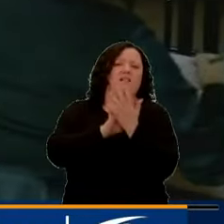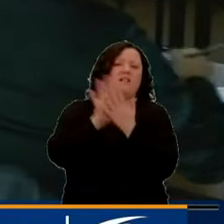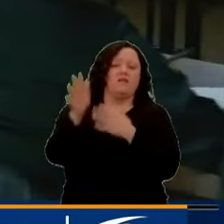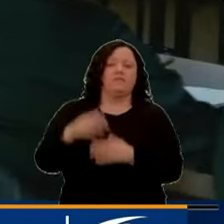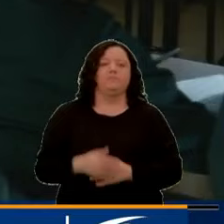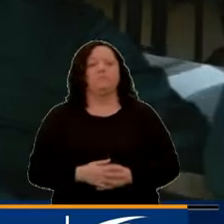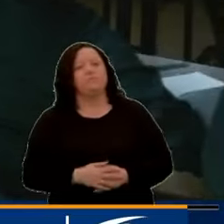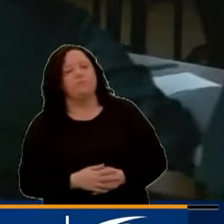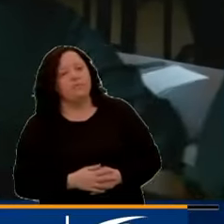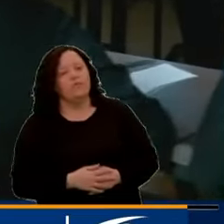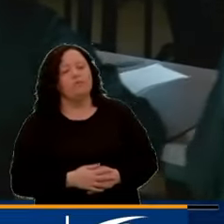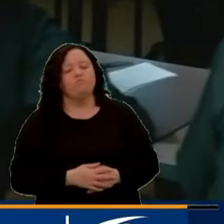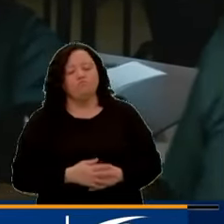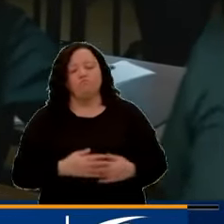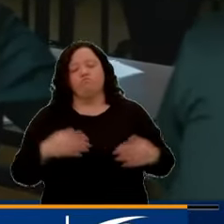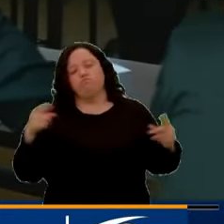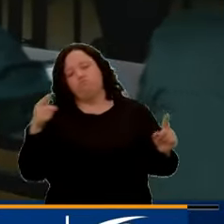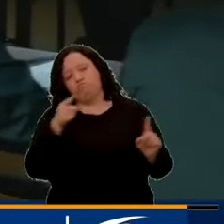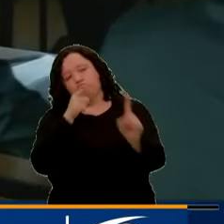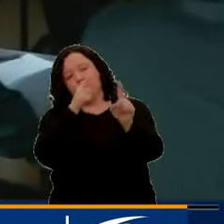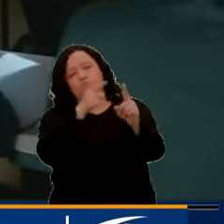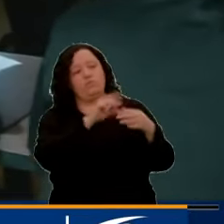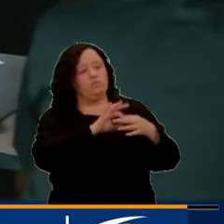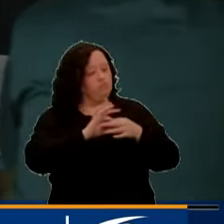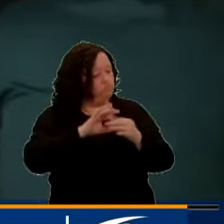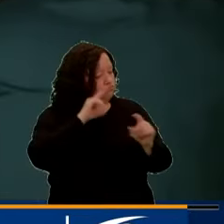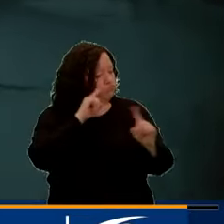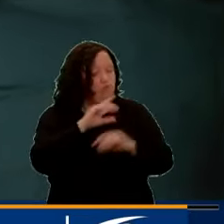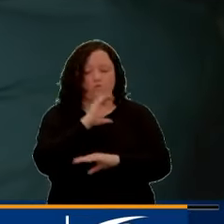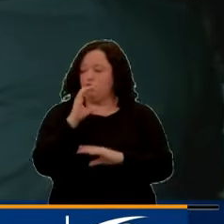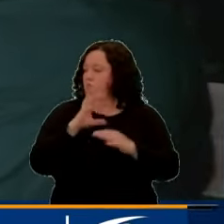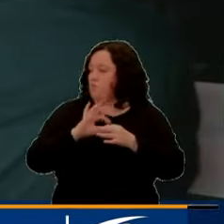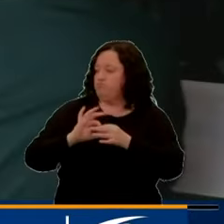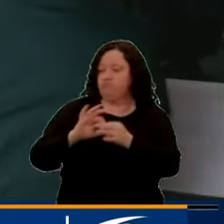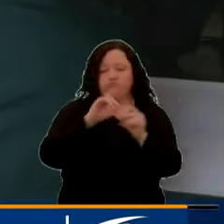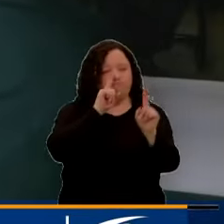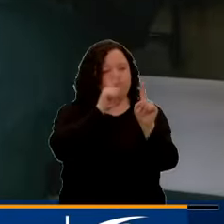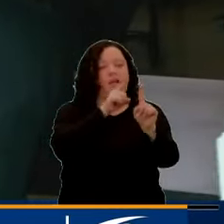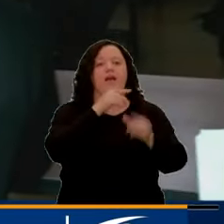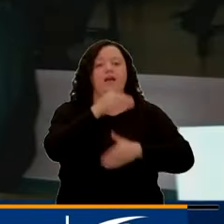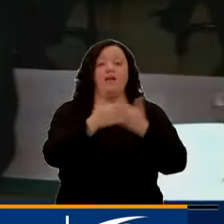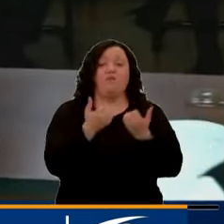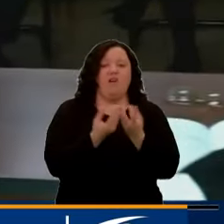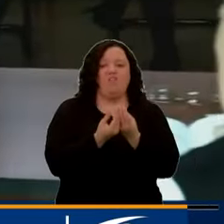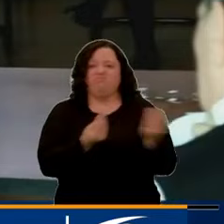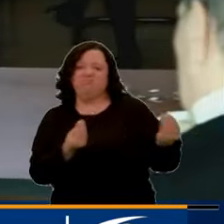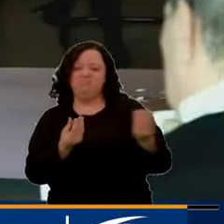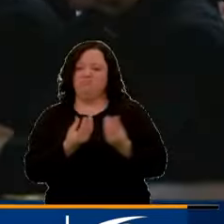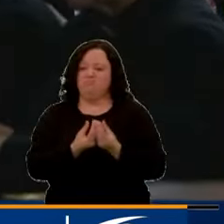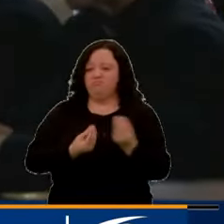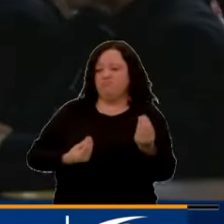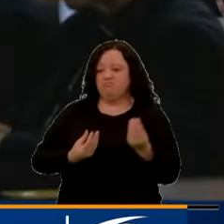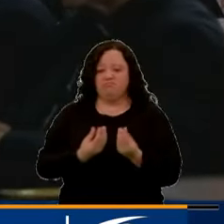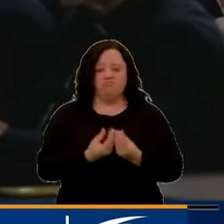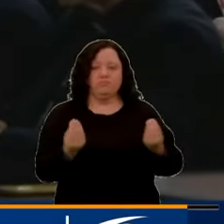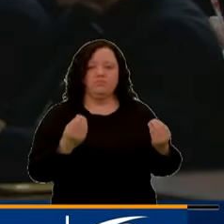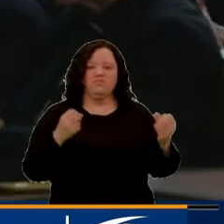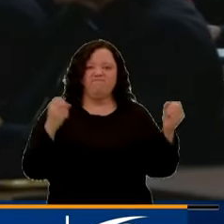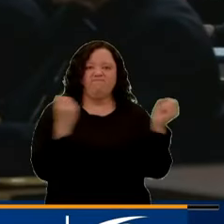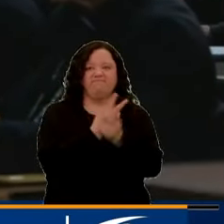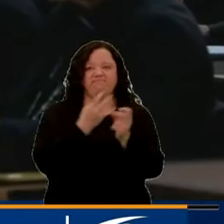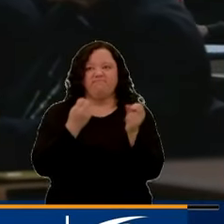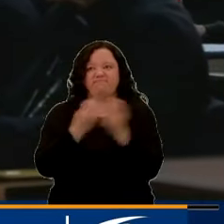todos caminemos hacia un proyecto común de país. Tenemos polarización, tenemos violencia,